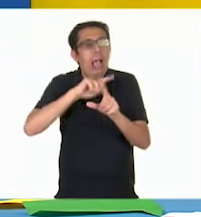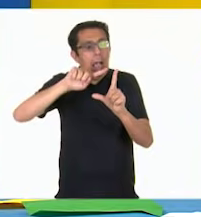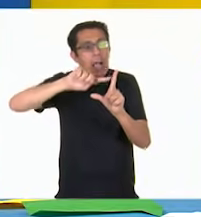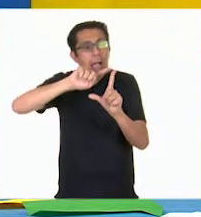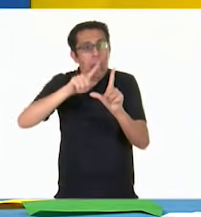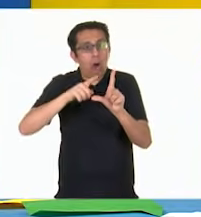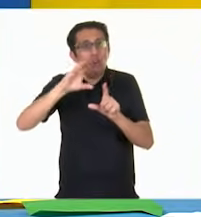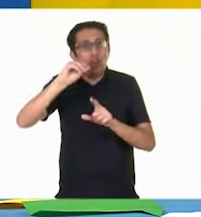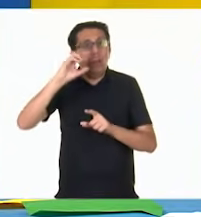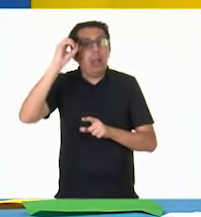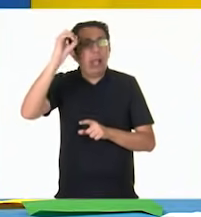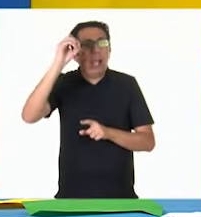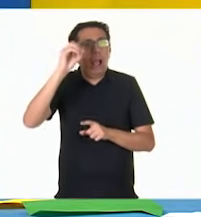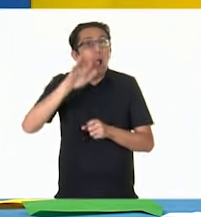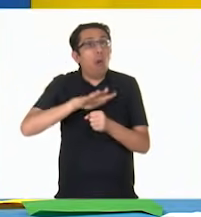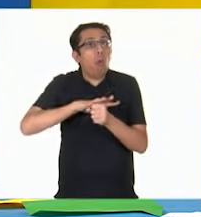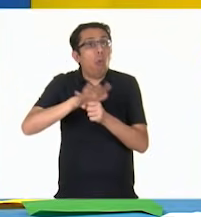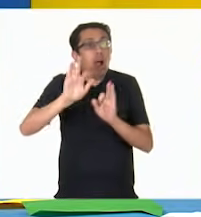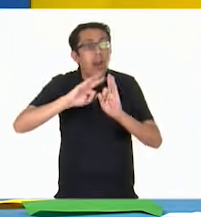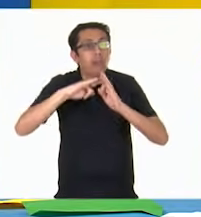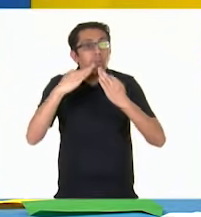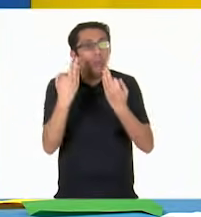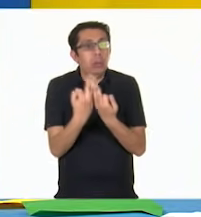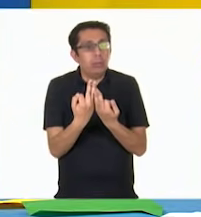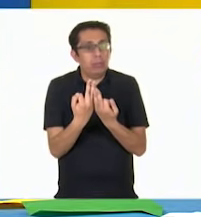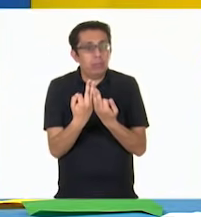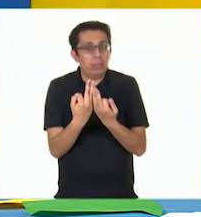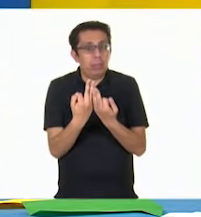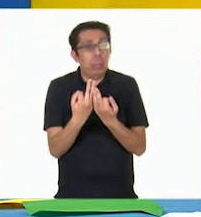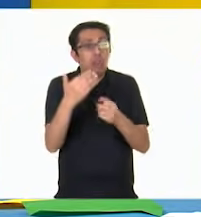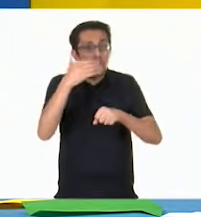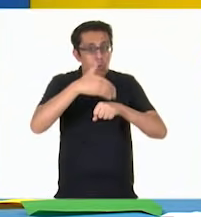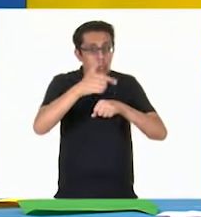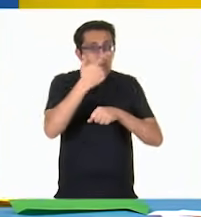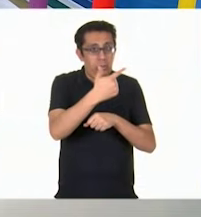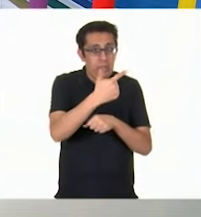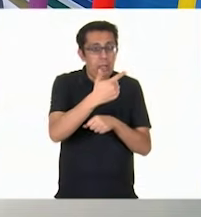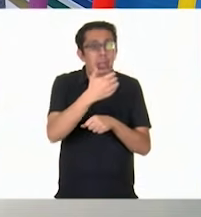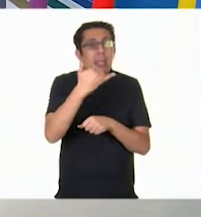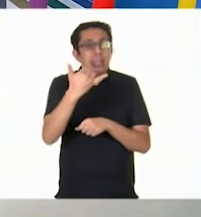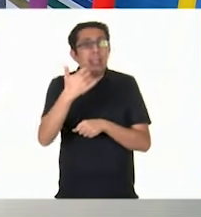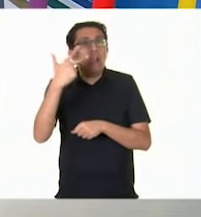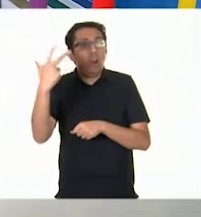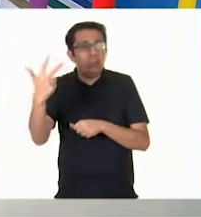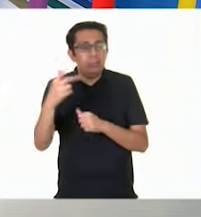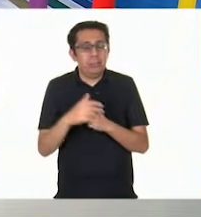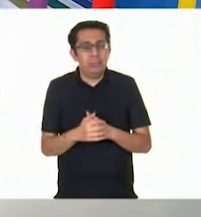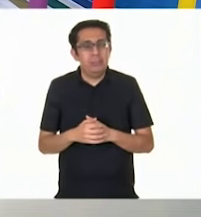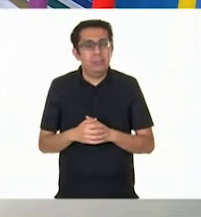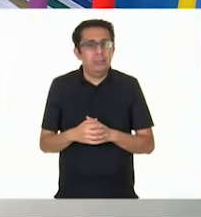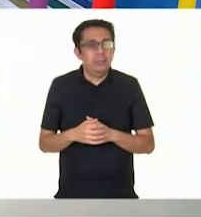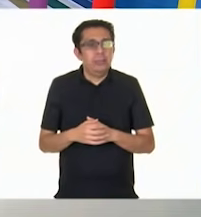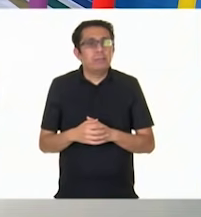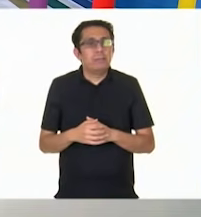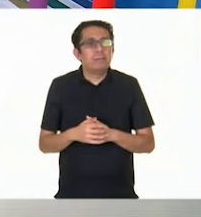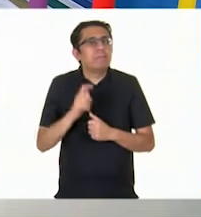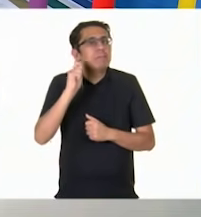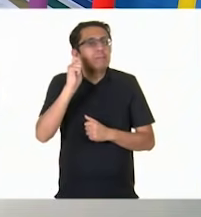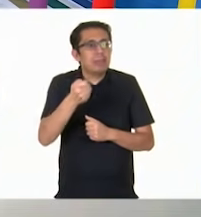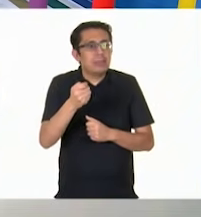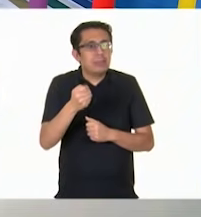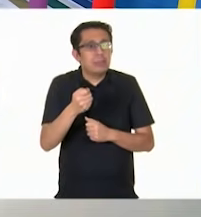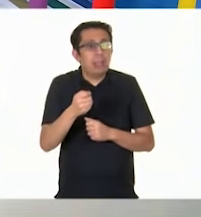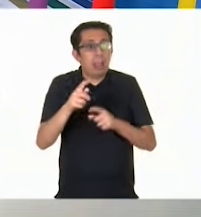Y estamos hablando de las figuras 7 y 8 que son